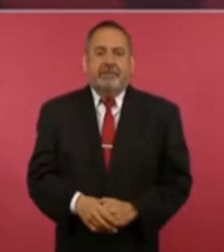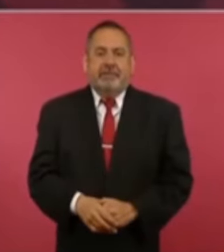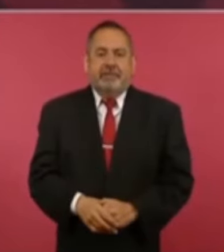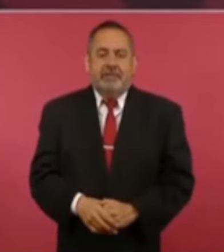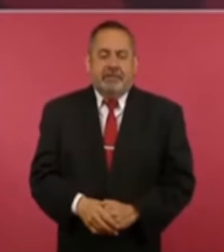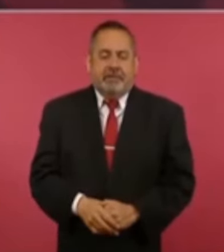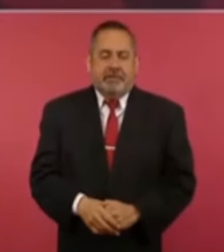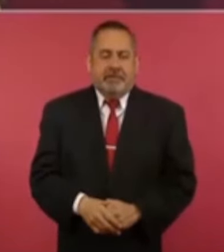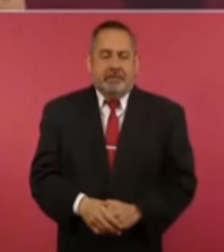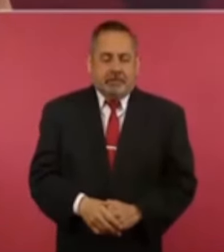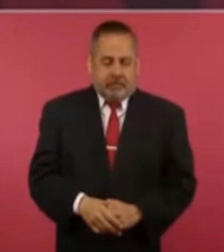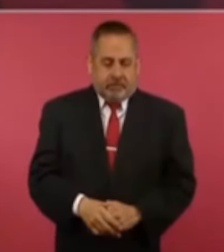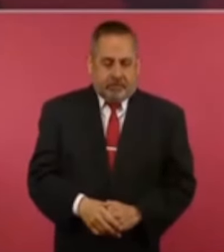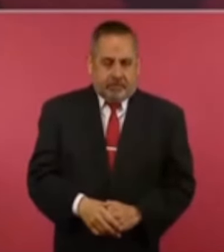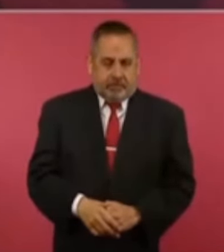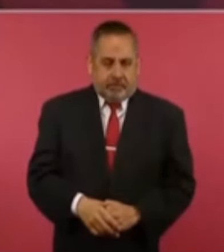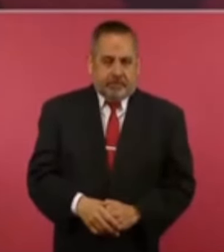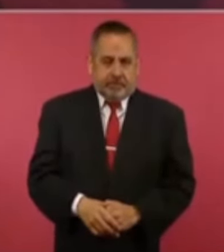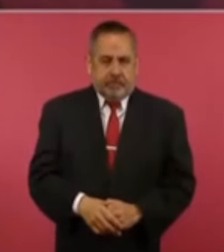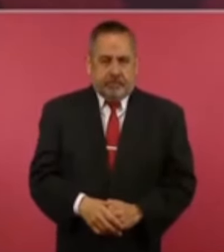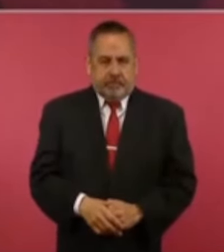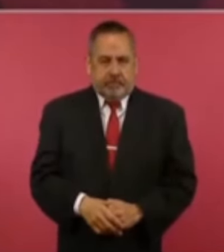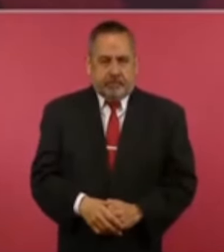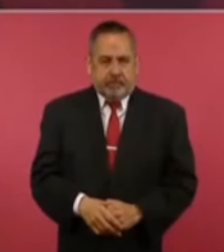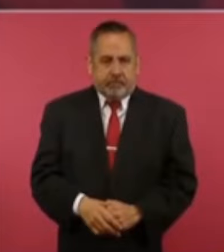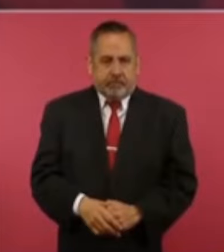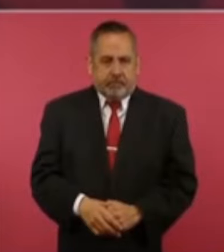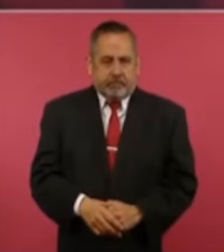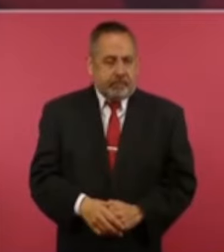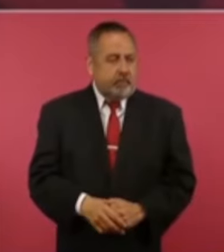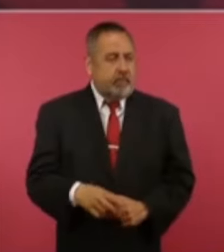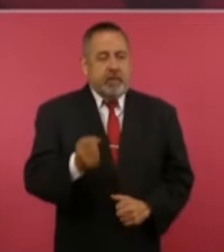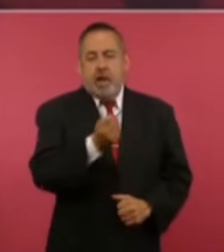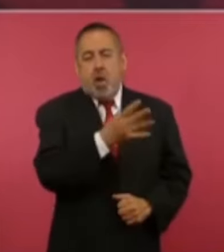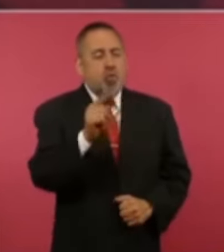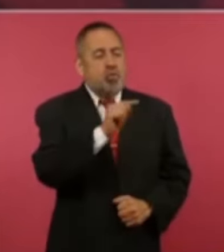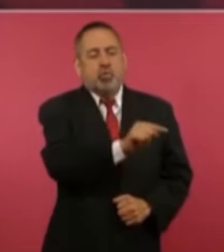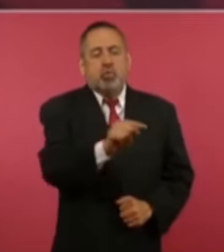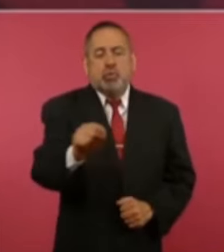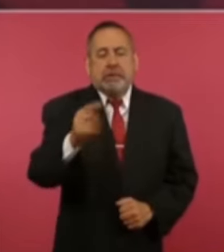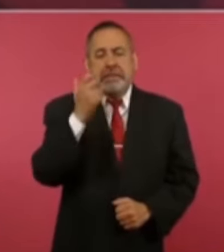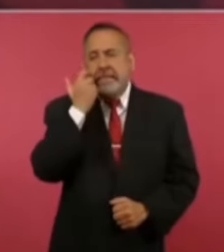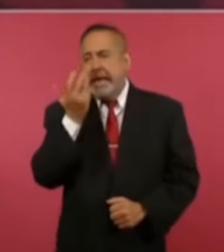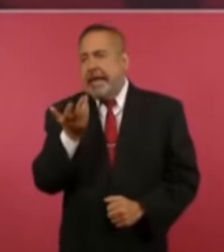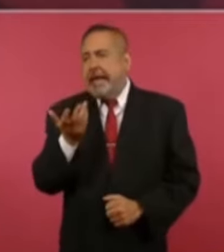Porque hay amigos que quieren